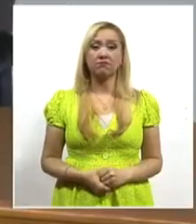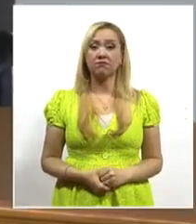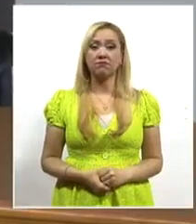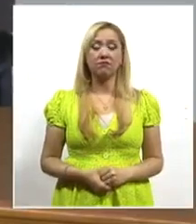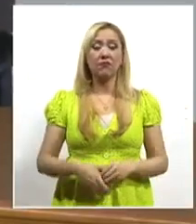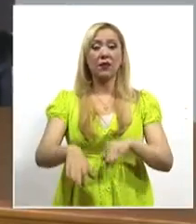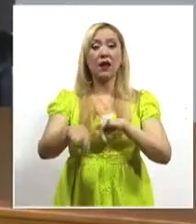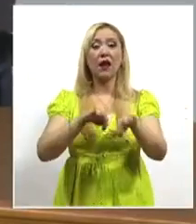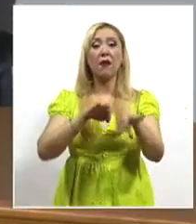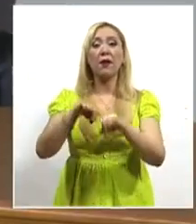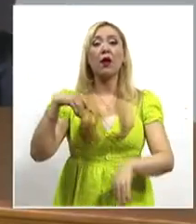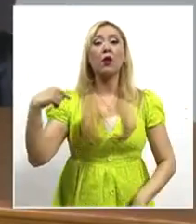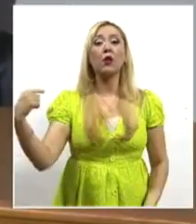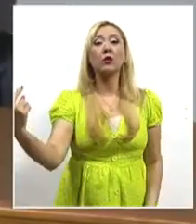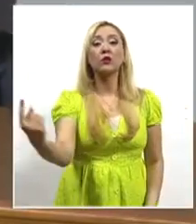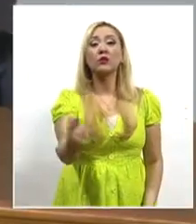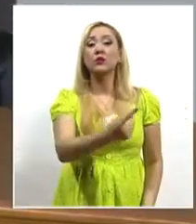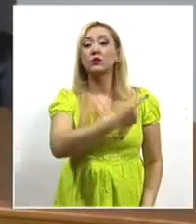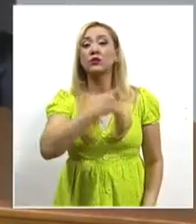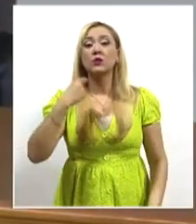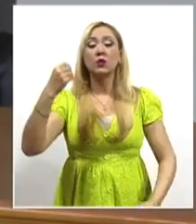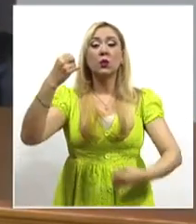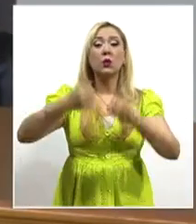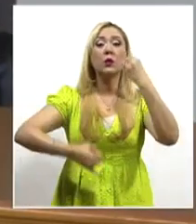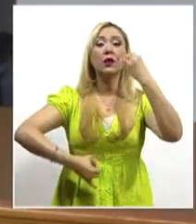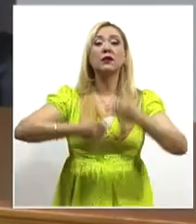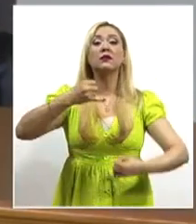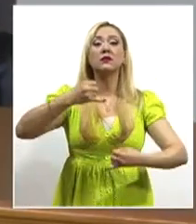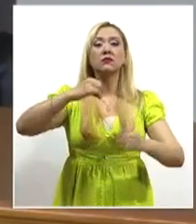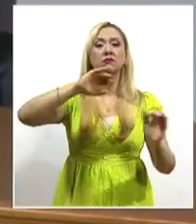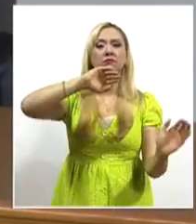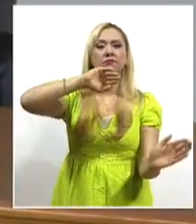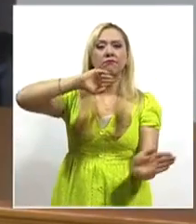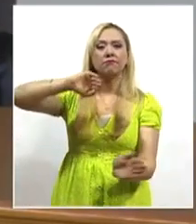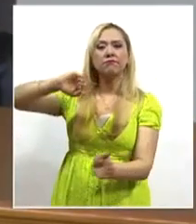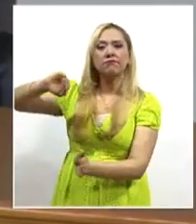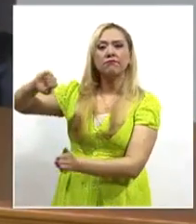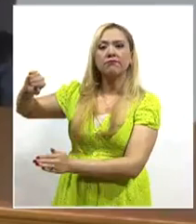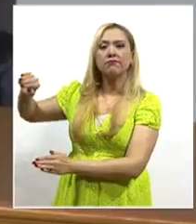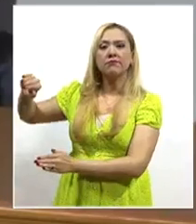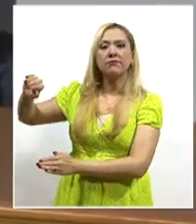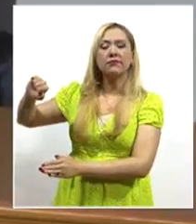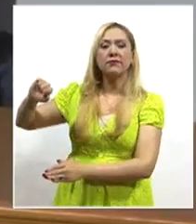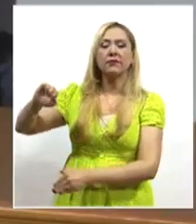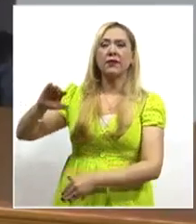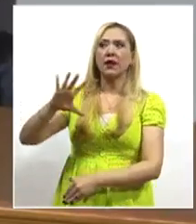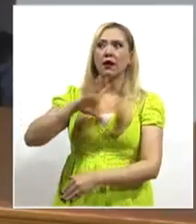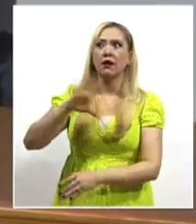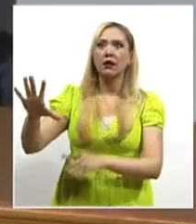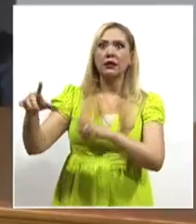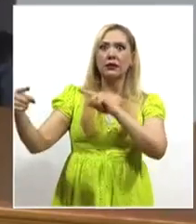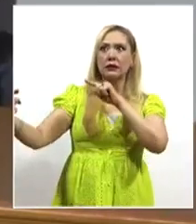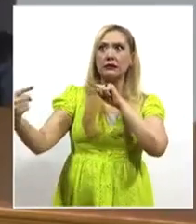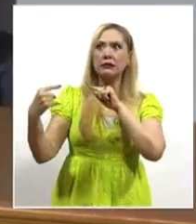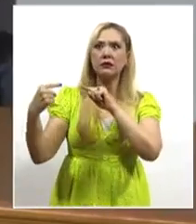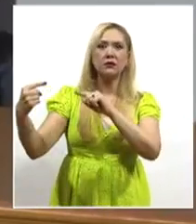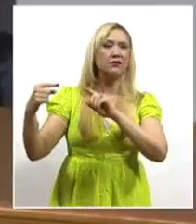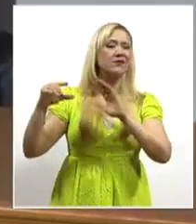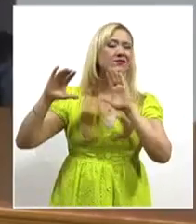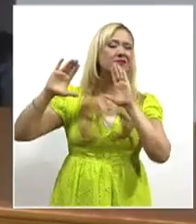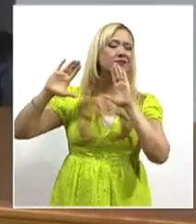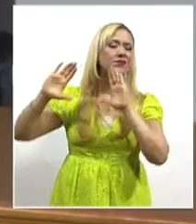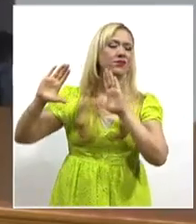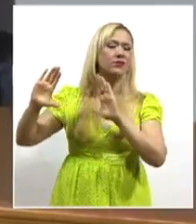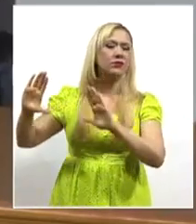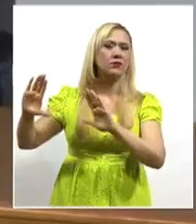realizar nuestra labor haciendo a un lado viejas resistencias, como